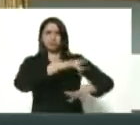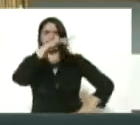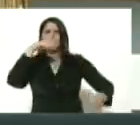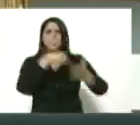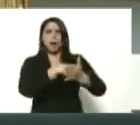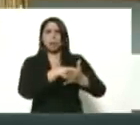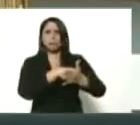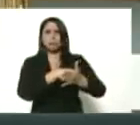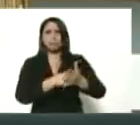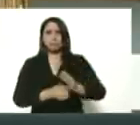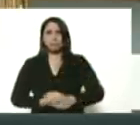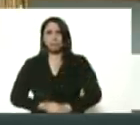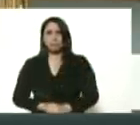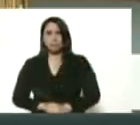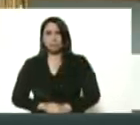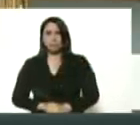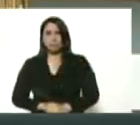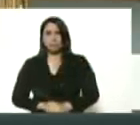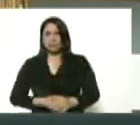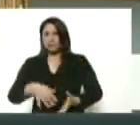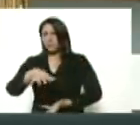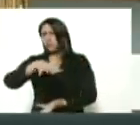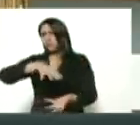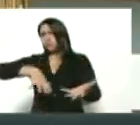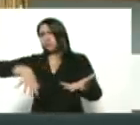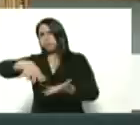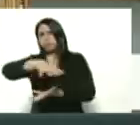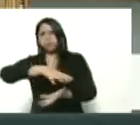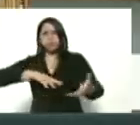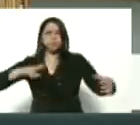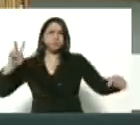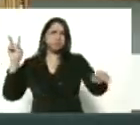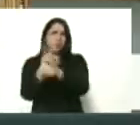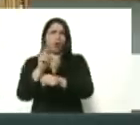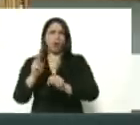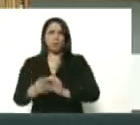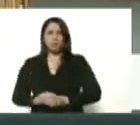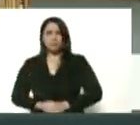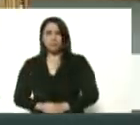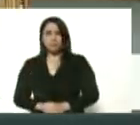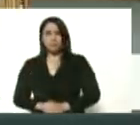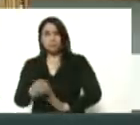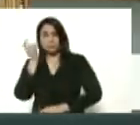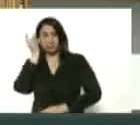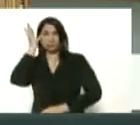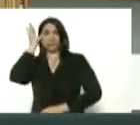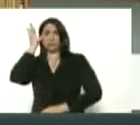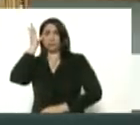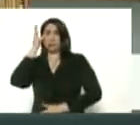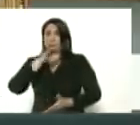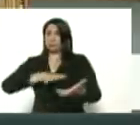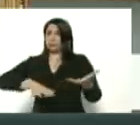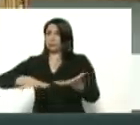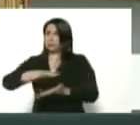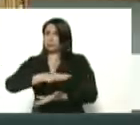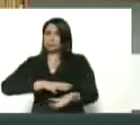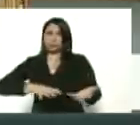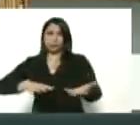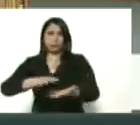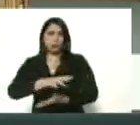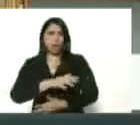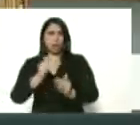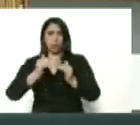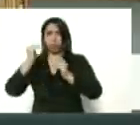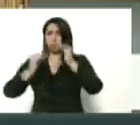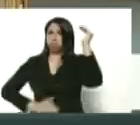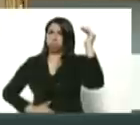golpista desencadenar un conjunto de hechos violentos y crear una escalada con una impresión de